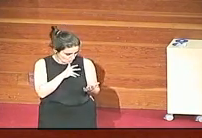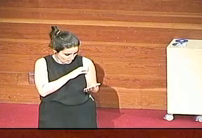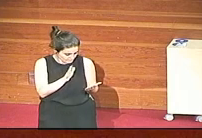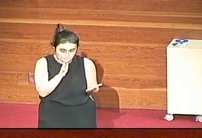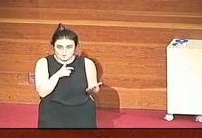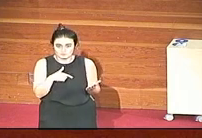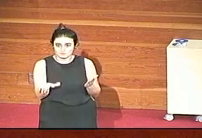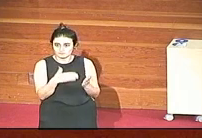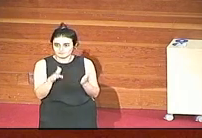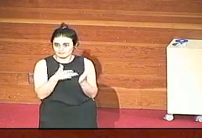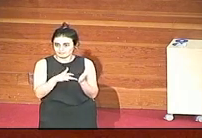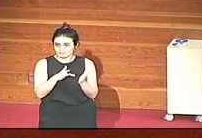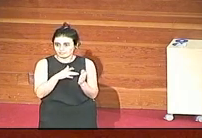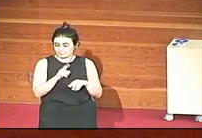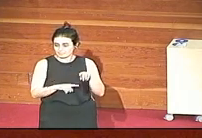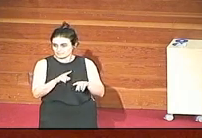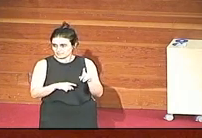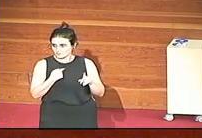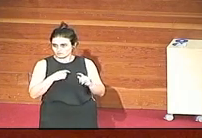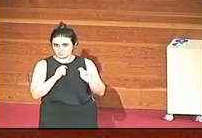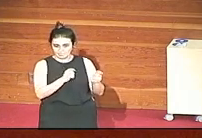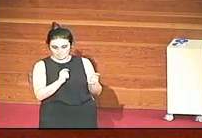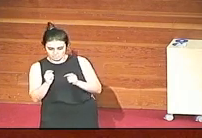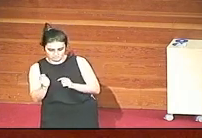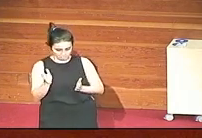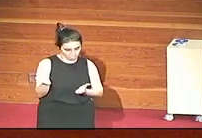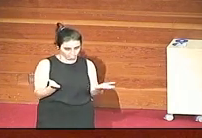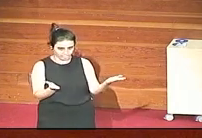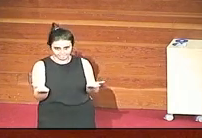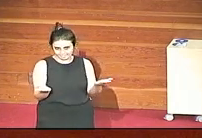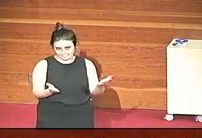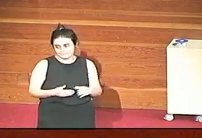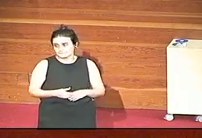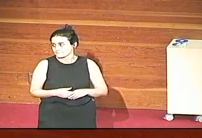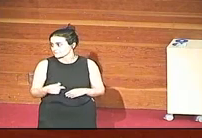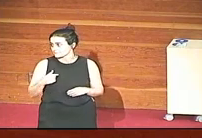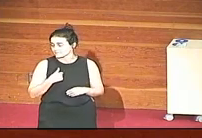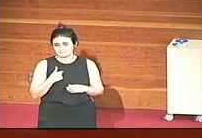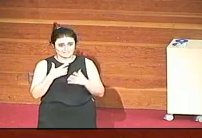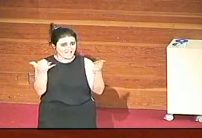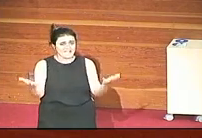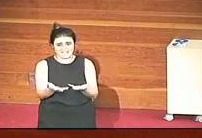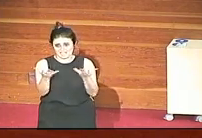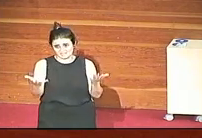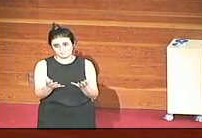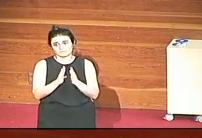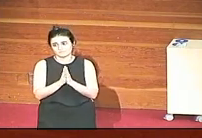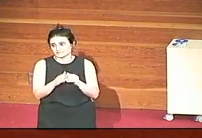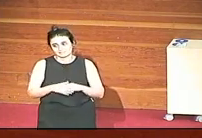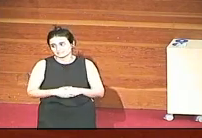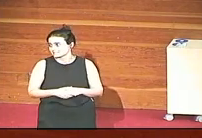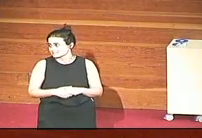claro que estamos dando aquí para todos los lados yo les animaría por supuesto a seguir